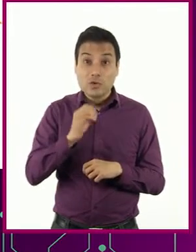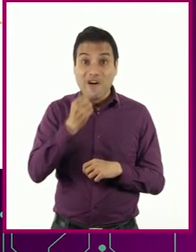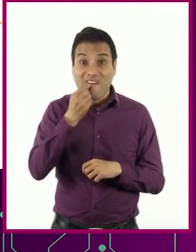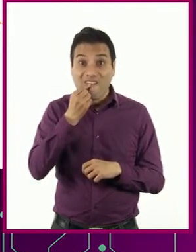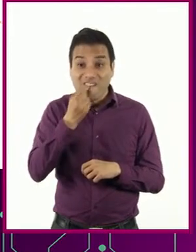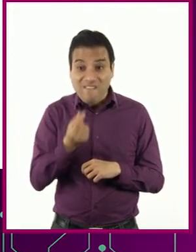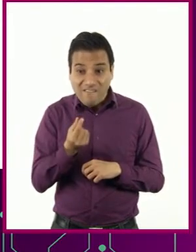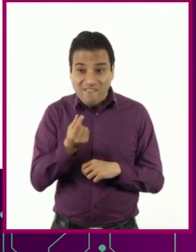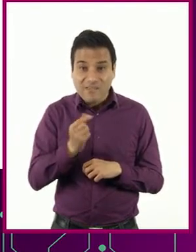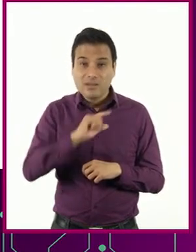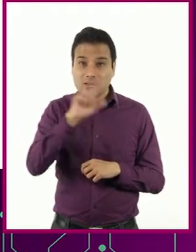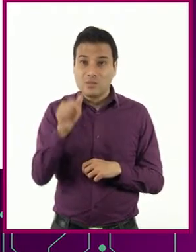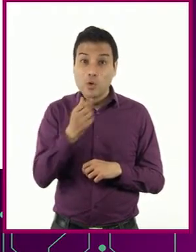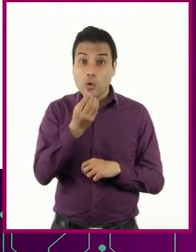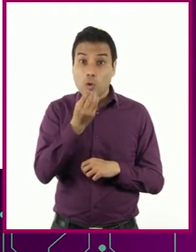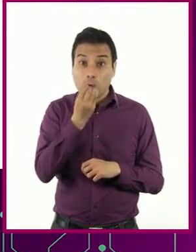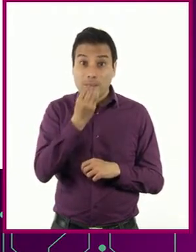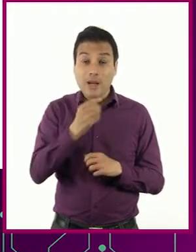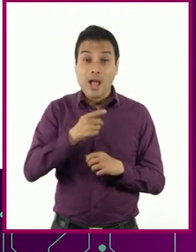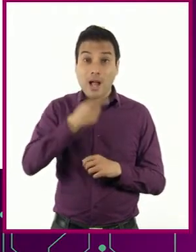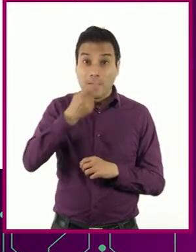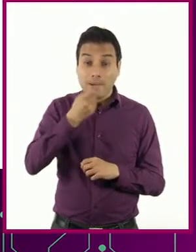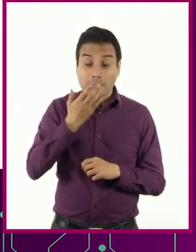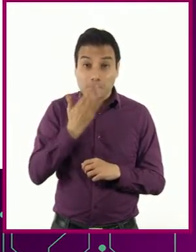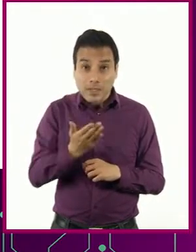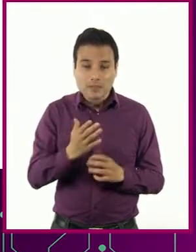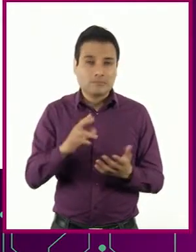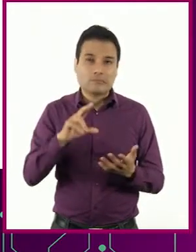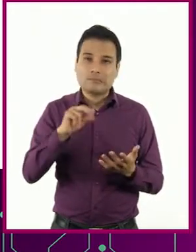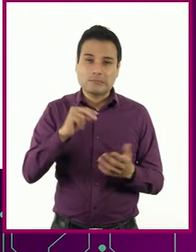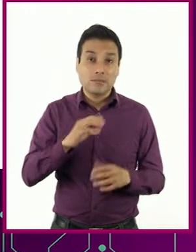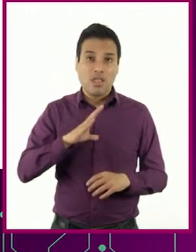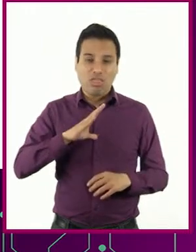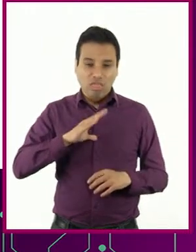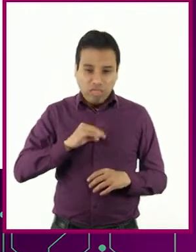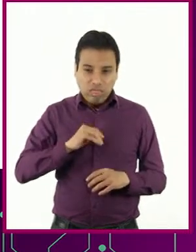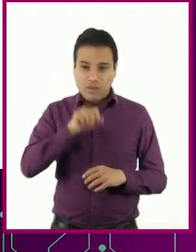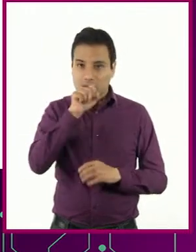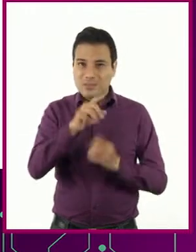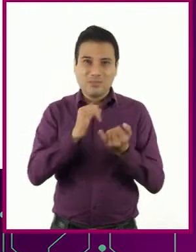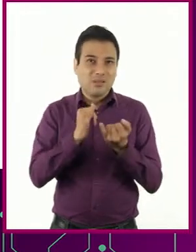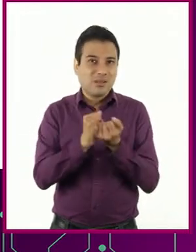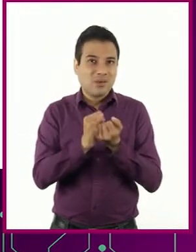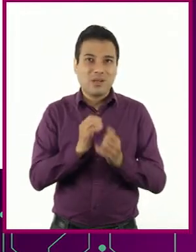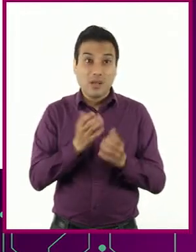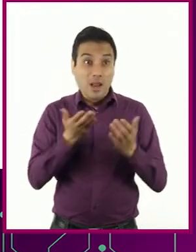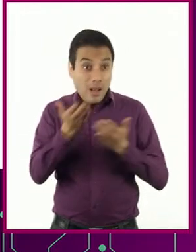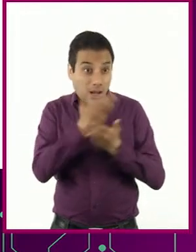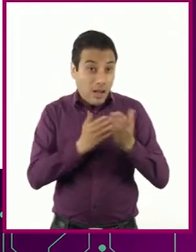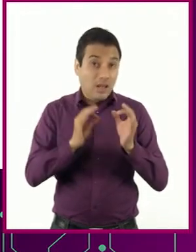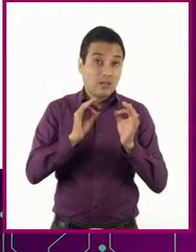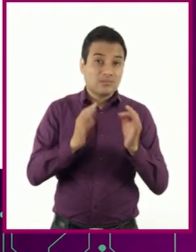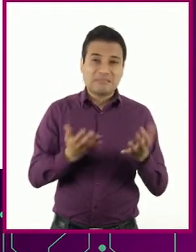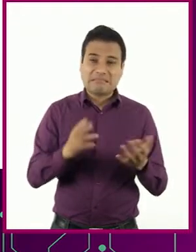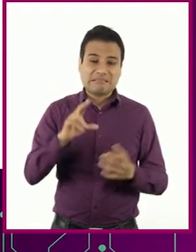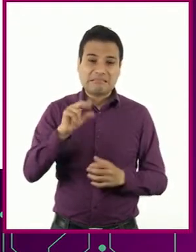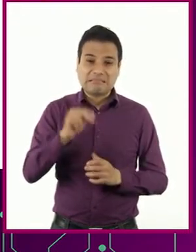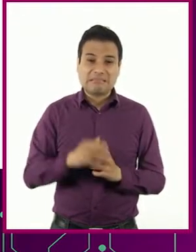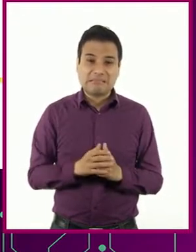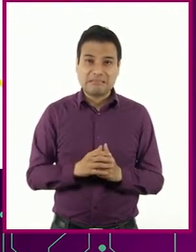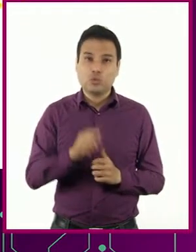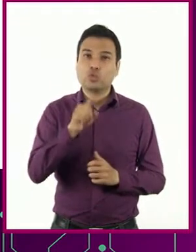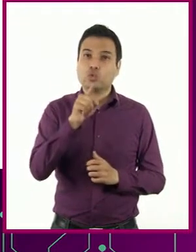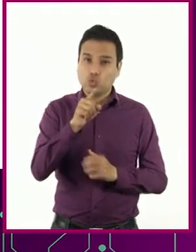dentarias impiden comer o hablar correctamente, afectan su autoestima y reducen sus posibilidades sociales y afectivas. Tú cumples el